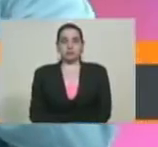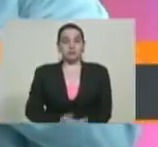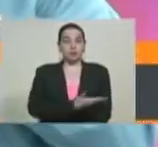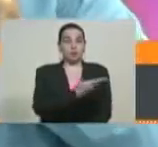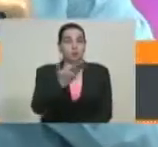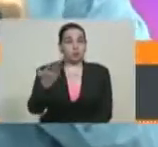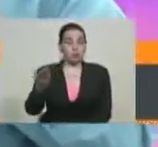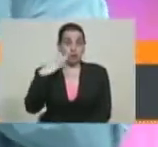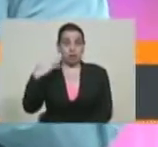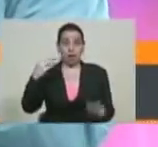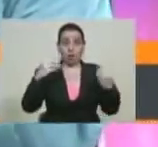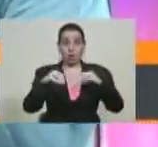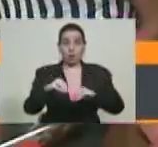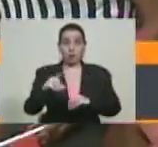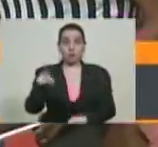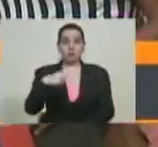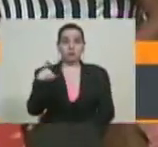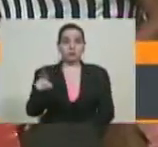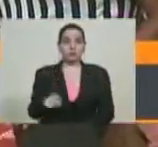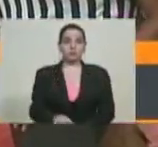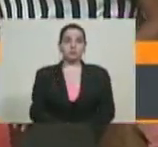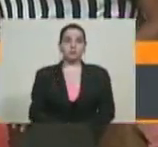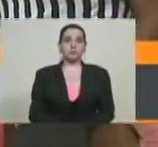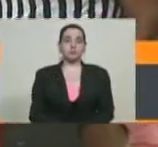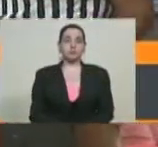¿Ustedes están de acuerdo?